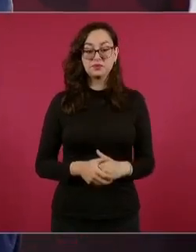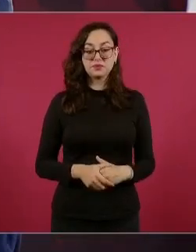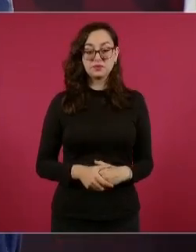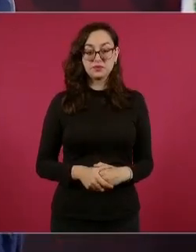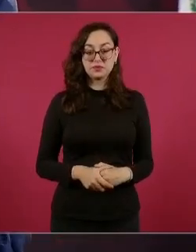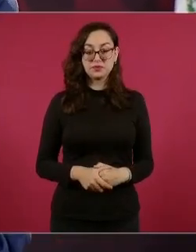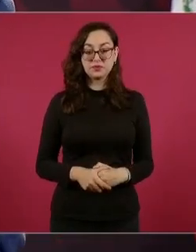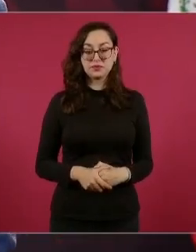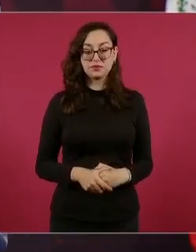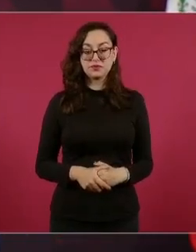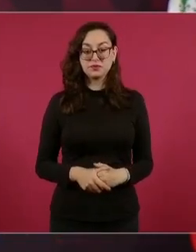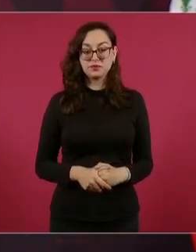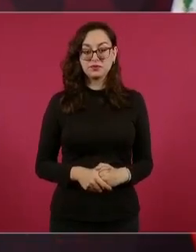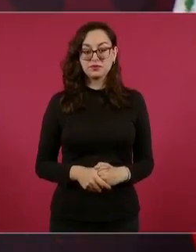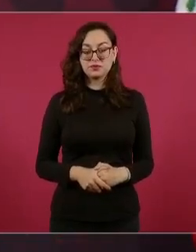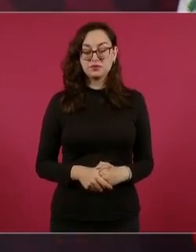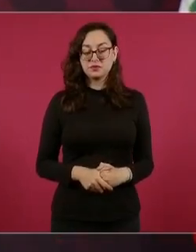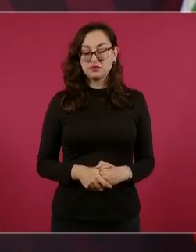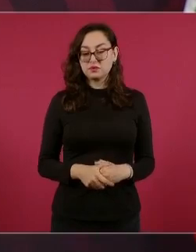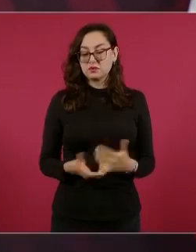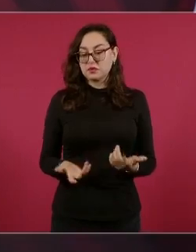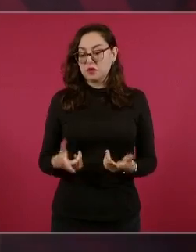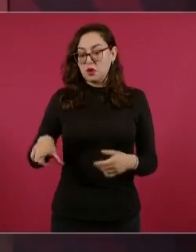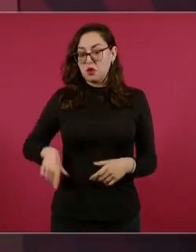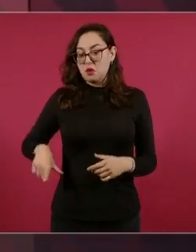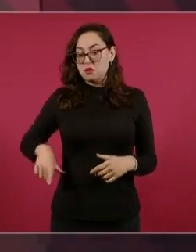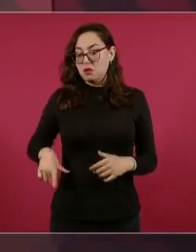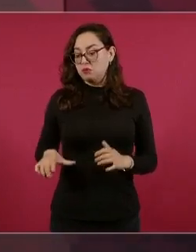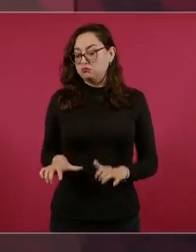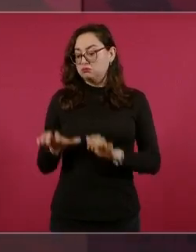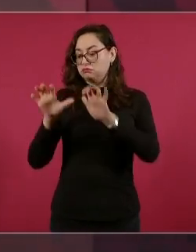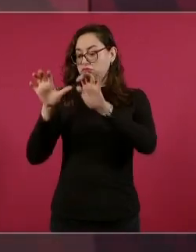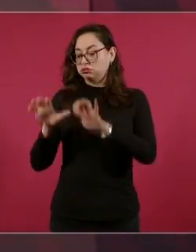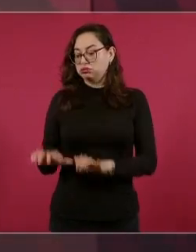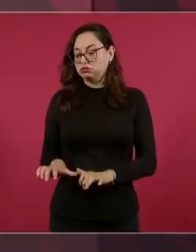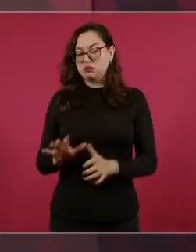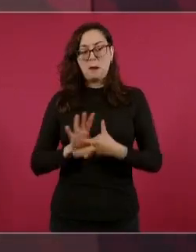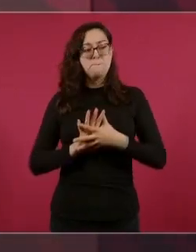y se reproducía igual